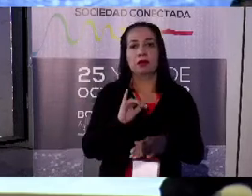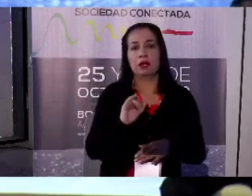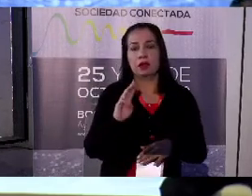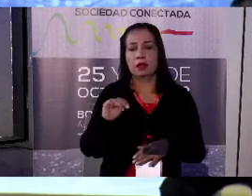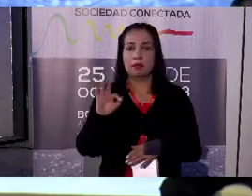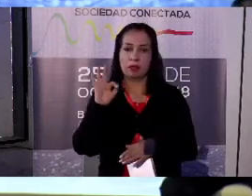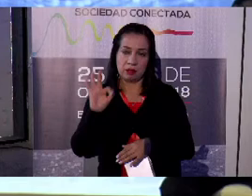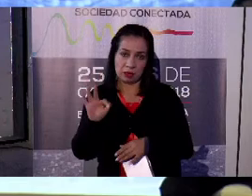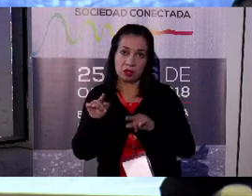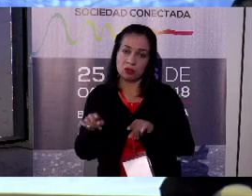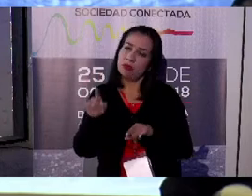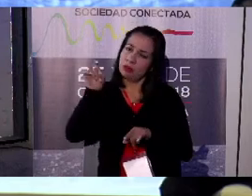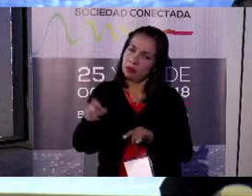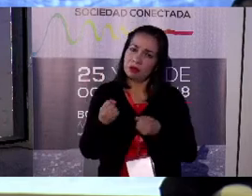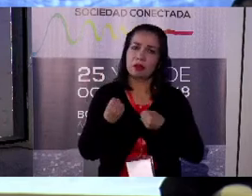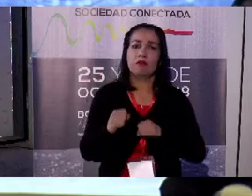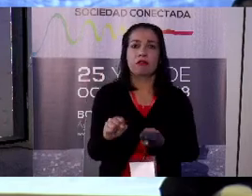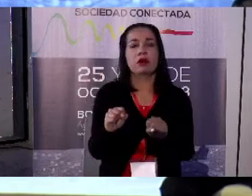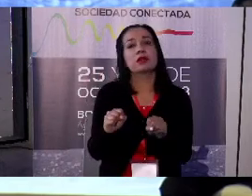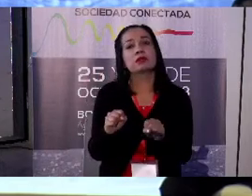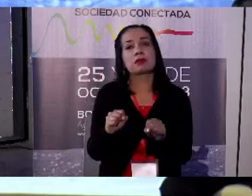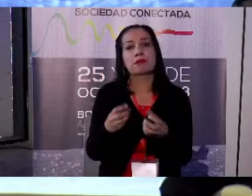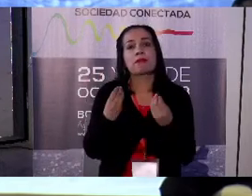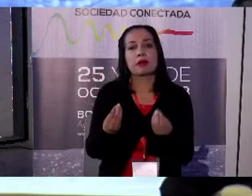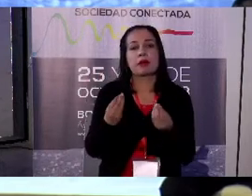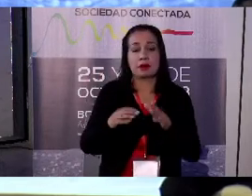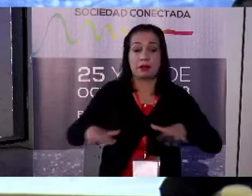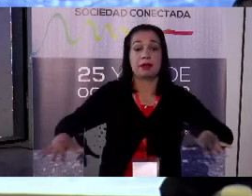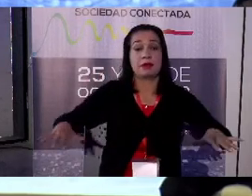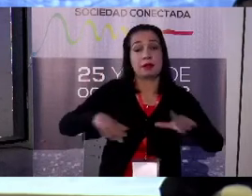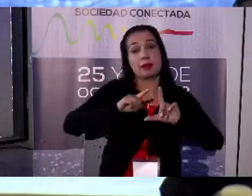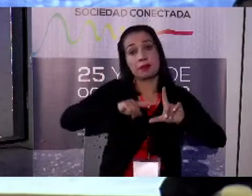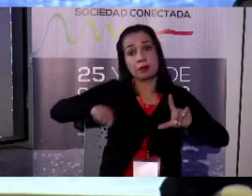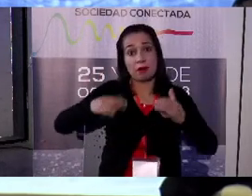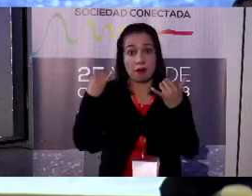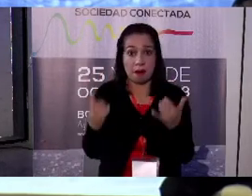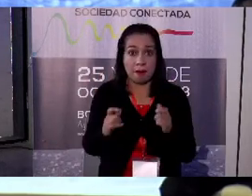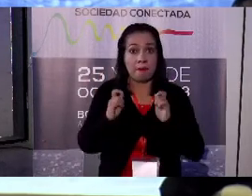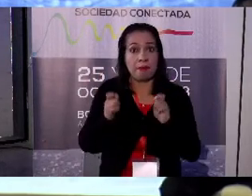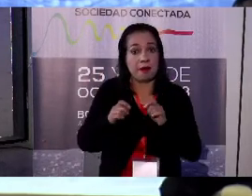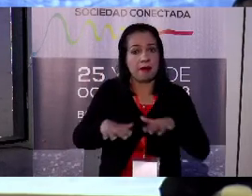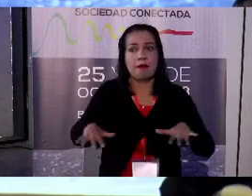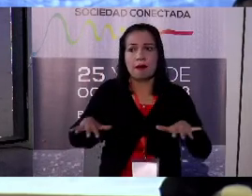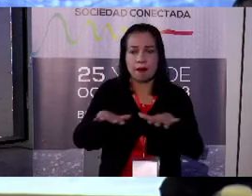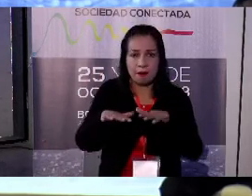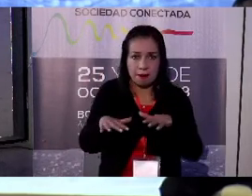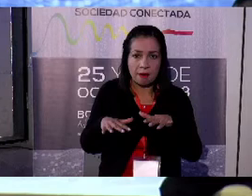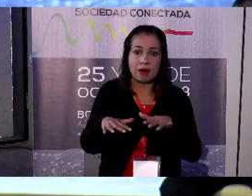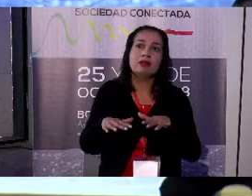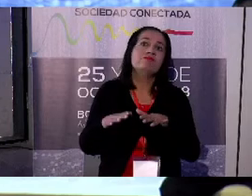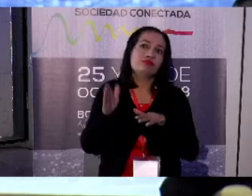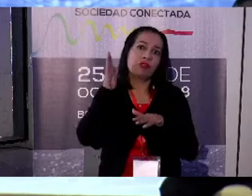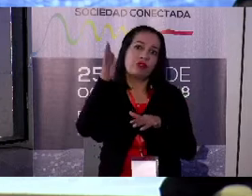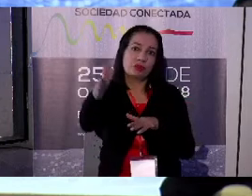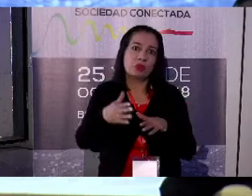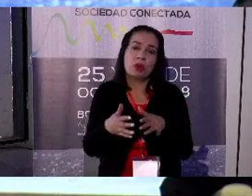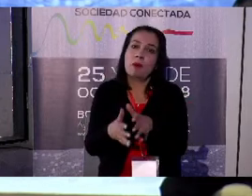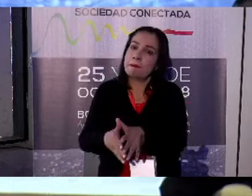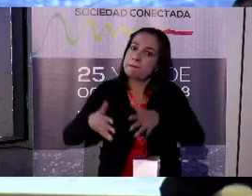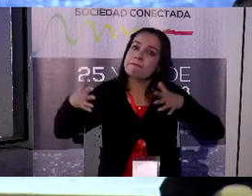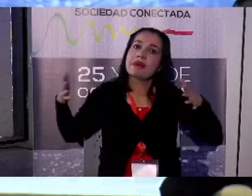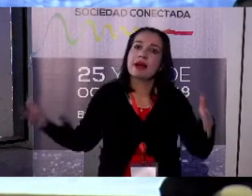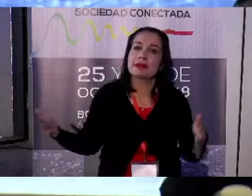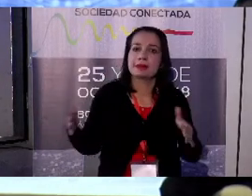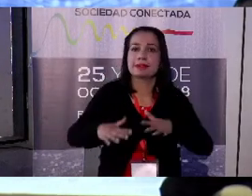los esfuerzos respectivos para atribuir el espectro asignar el espectro que tenemos atribuido a la fecha y atribuir más espectro para el desarrollo